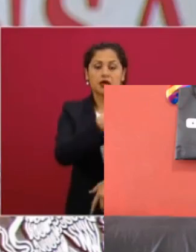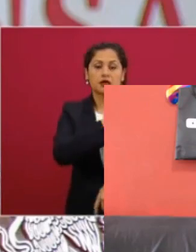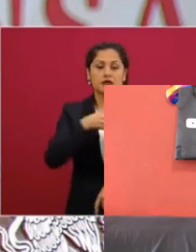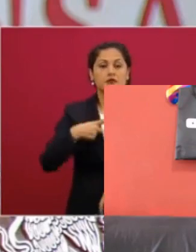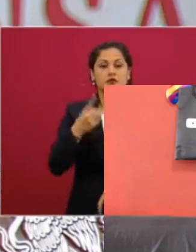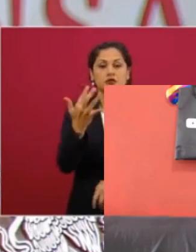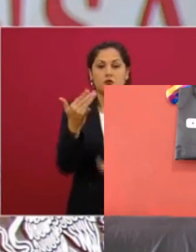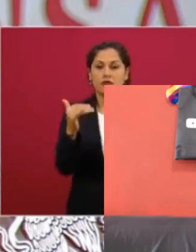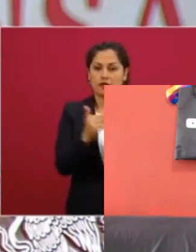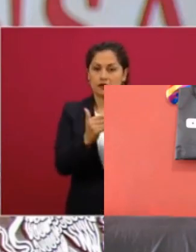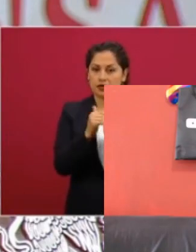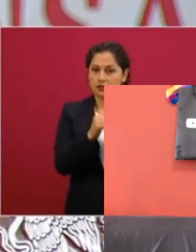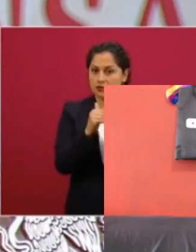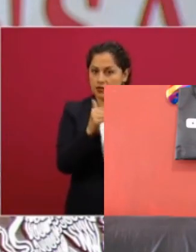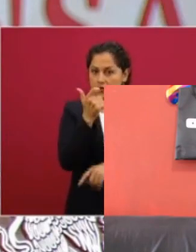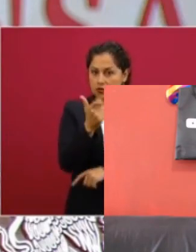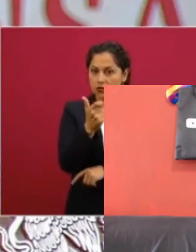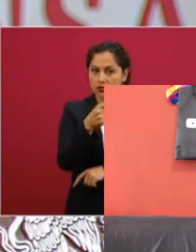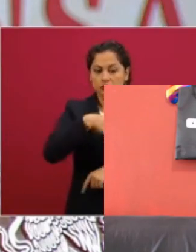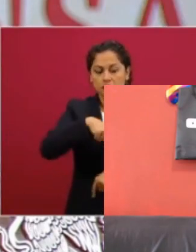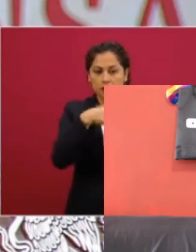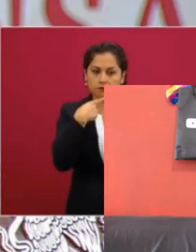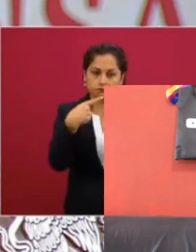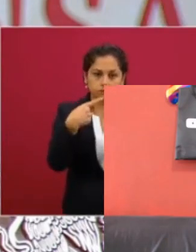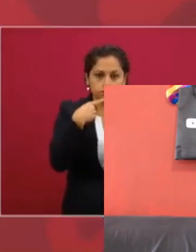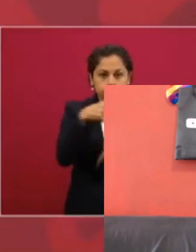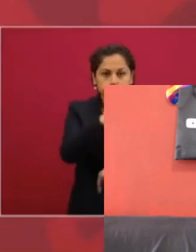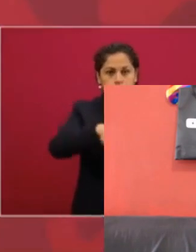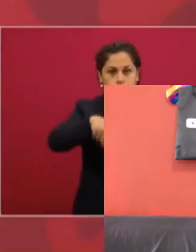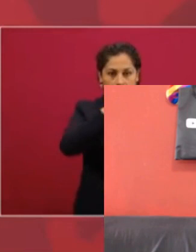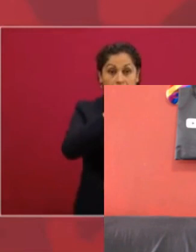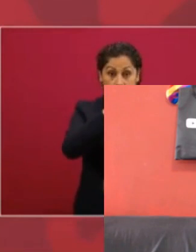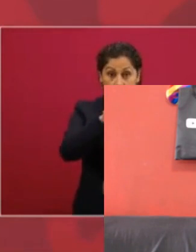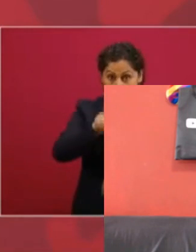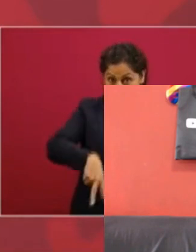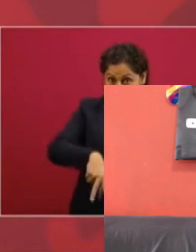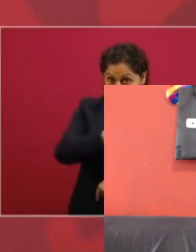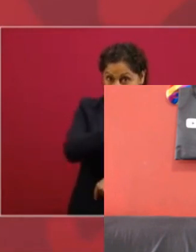y no saben llegan al sat